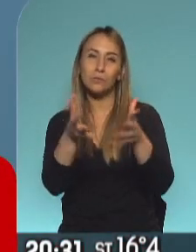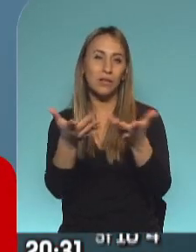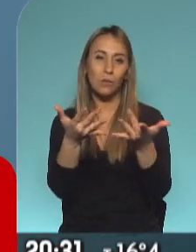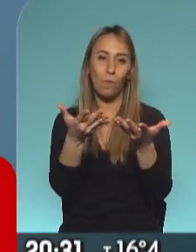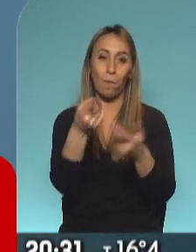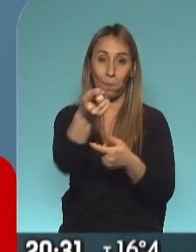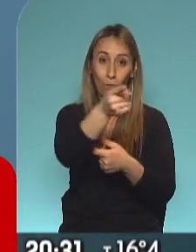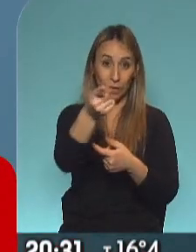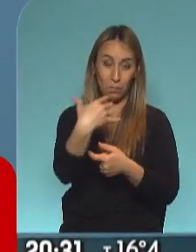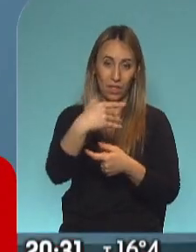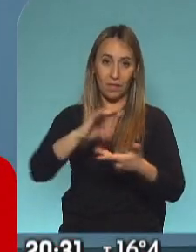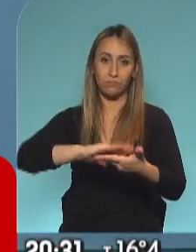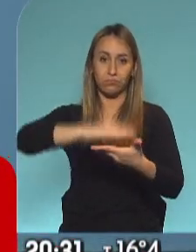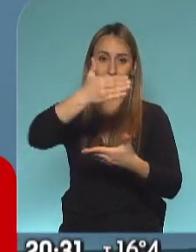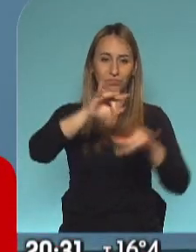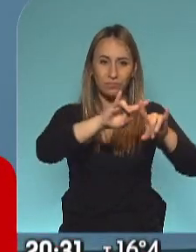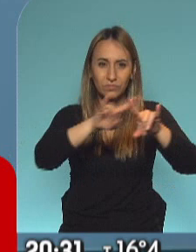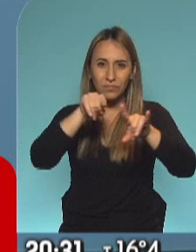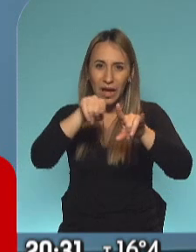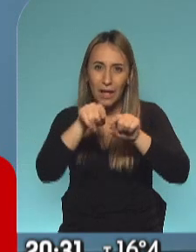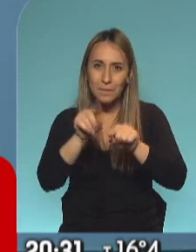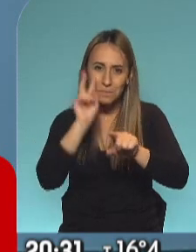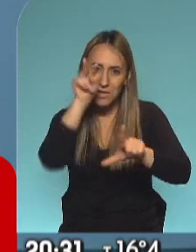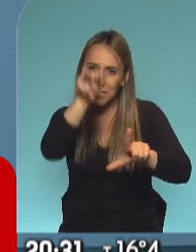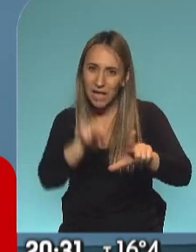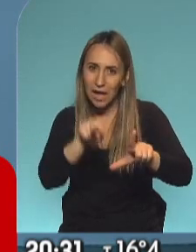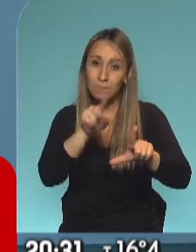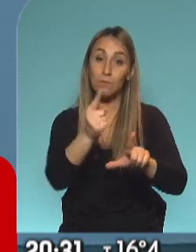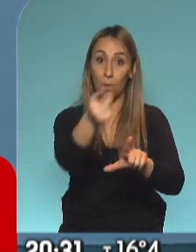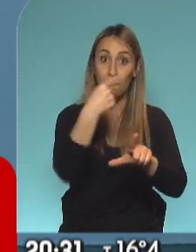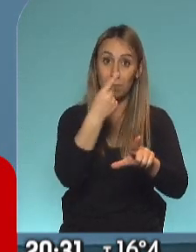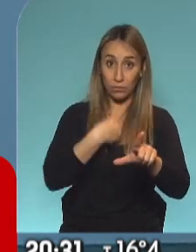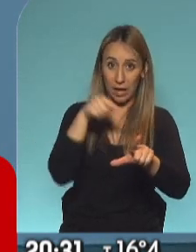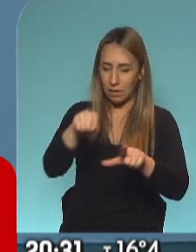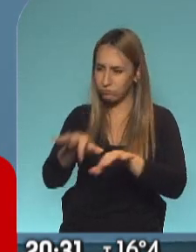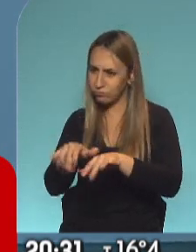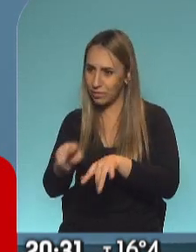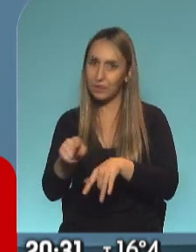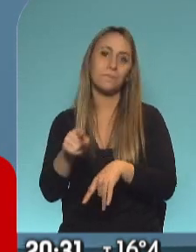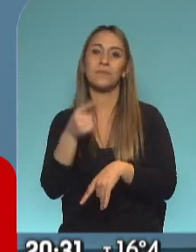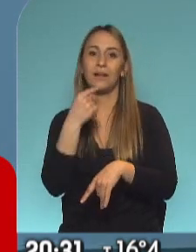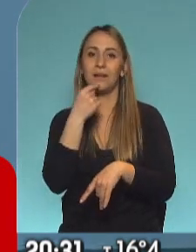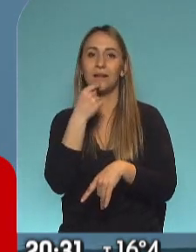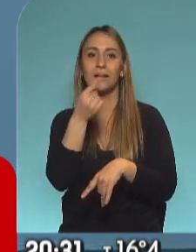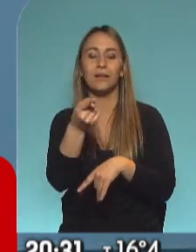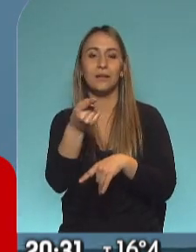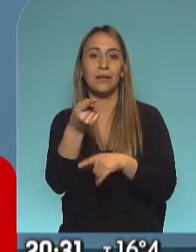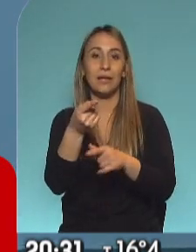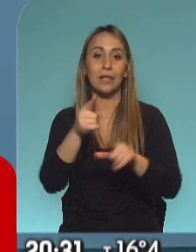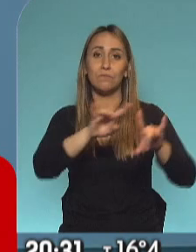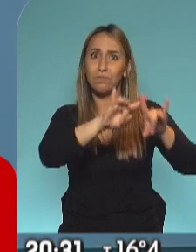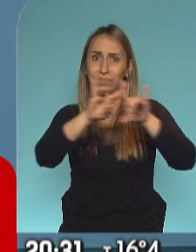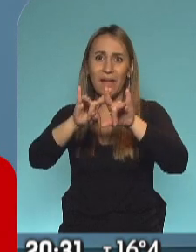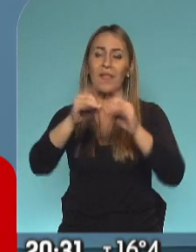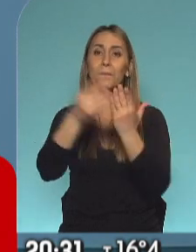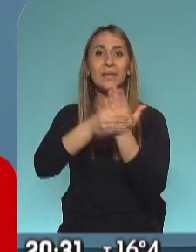van a encontrar ustedes el reporte de lo que me están preguntando. Ok, está bien. Es decir, cómo es el... Entra a la sala de situación del Ministerio y está toda